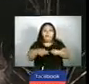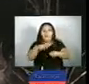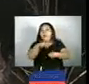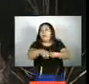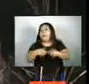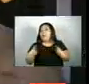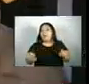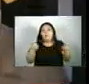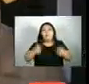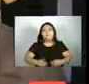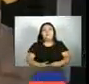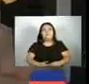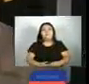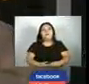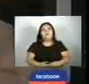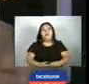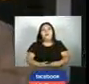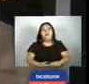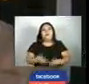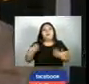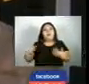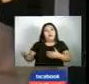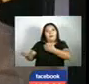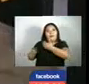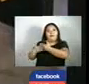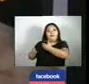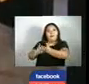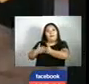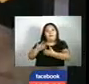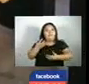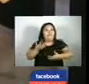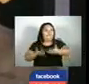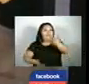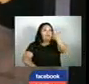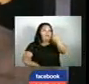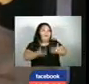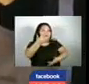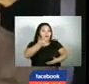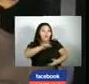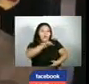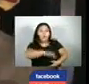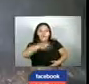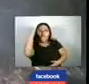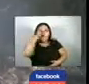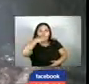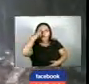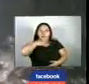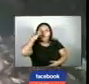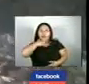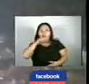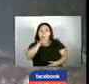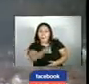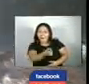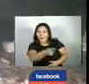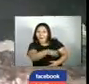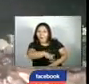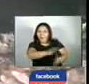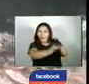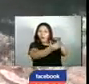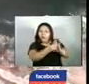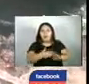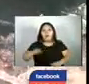es muy común. Informaron acerca de este incendio en un basurero aquí en la residencia Bosques del